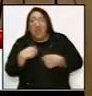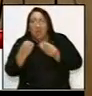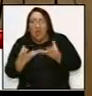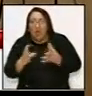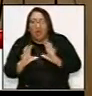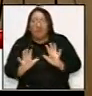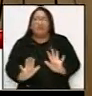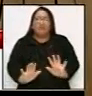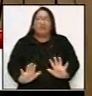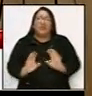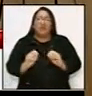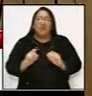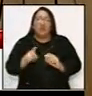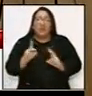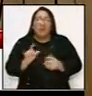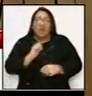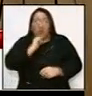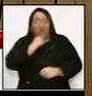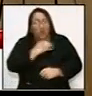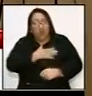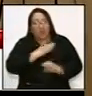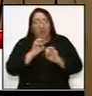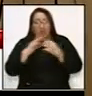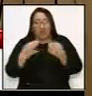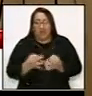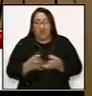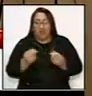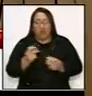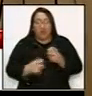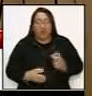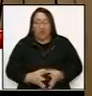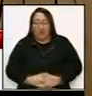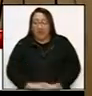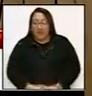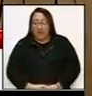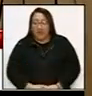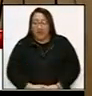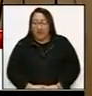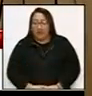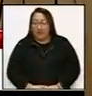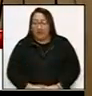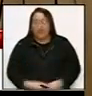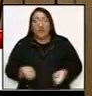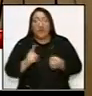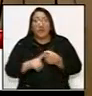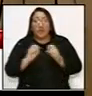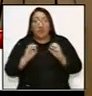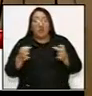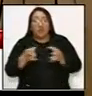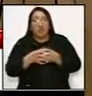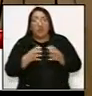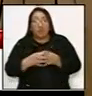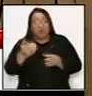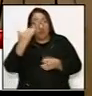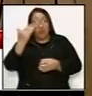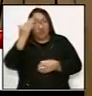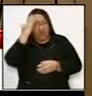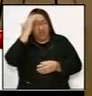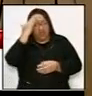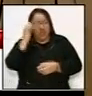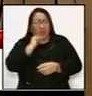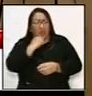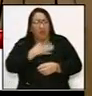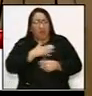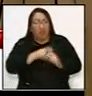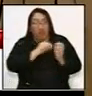lo dejamos porque es tan doloroso para mucha gente, inclusive para el propio partido Aprista, pero usted